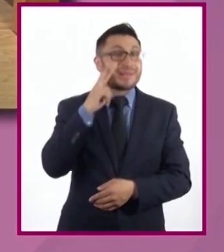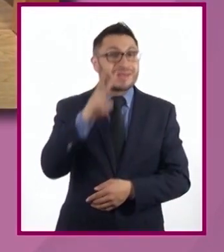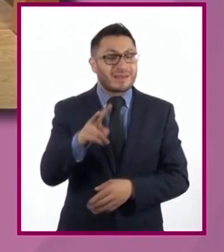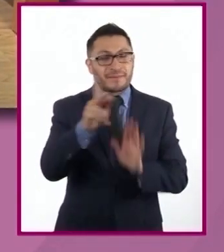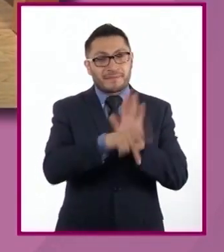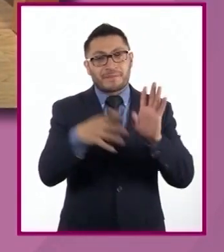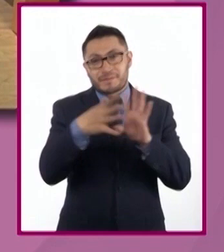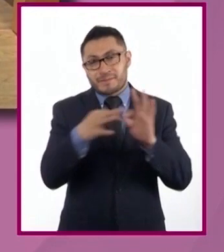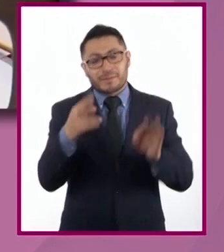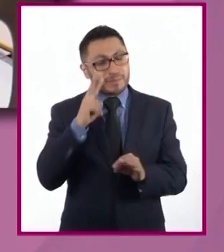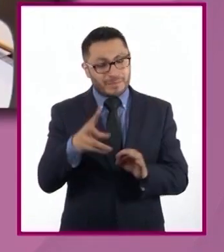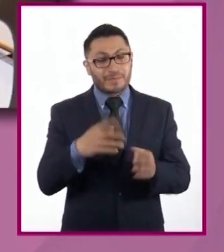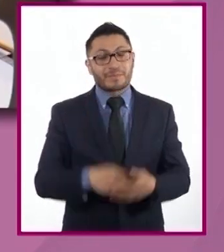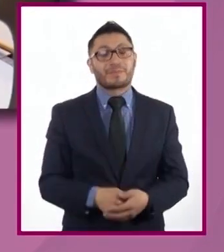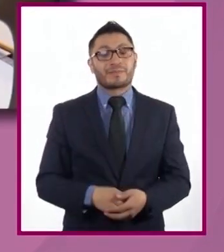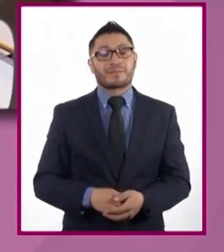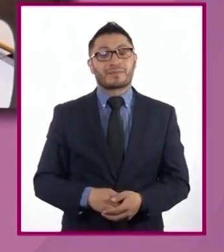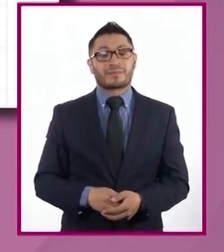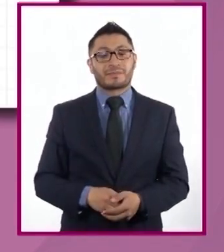video lo explican. Vamos a verlo.